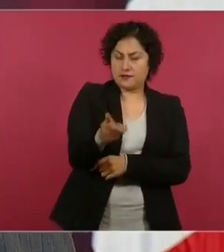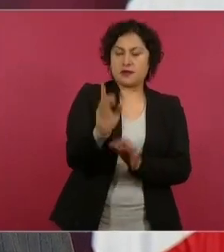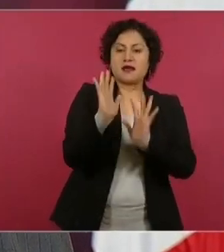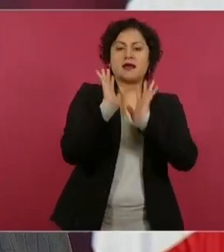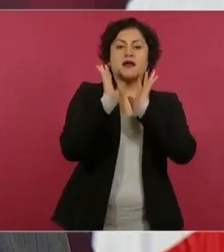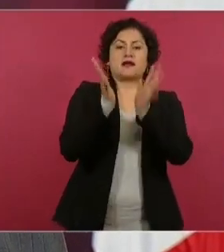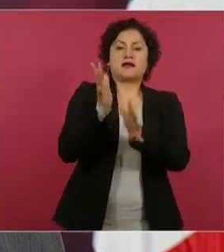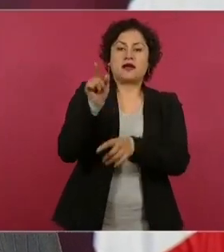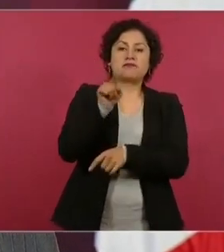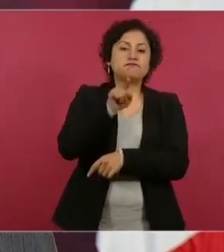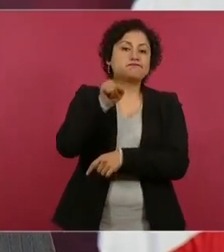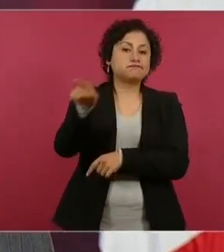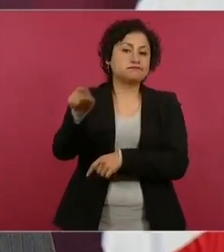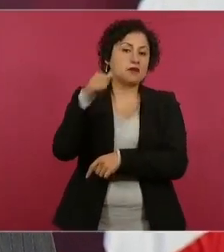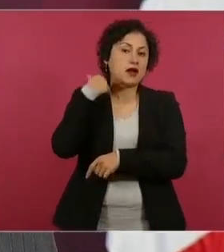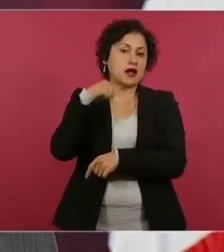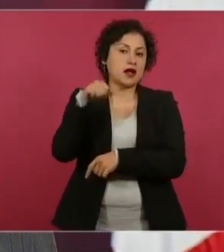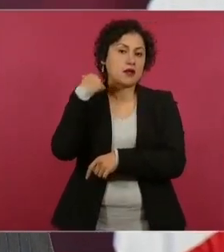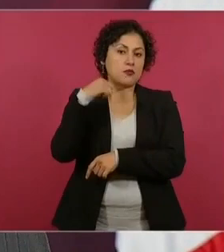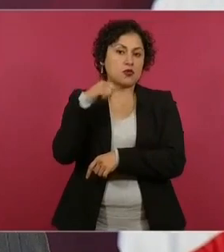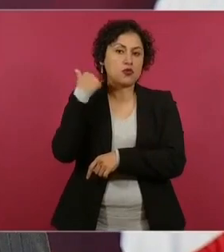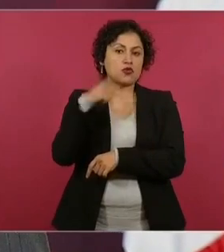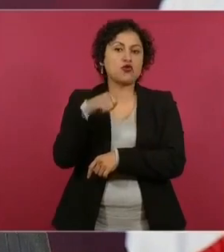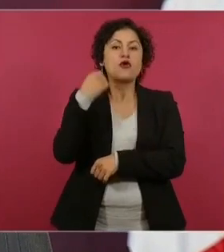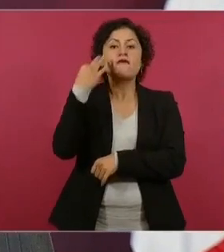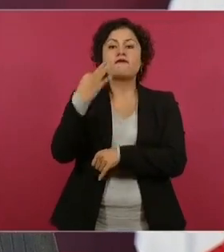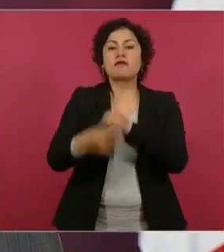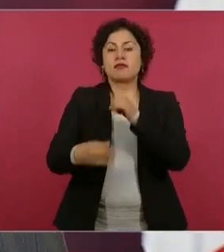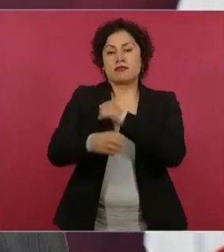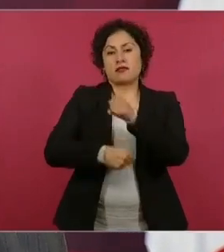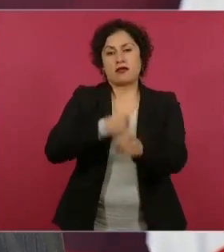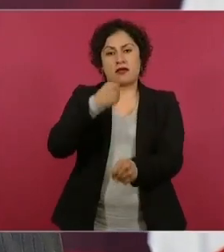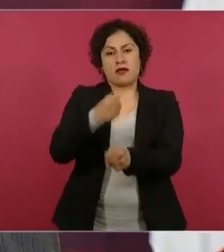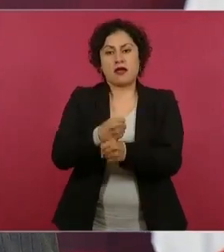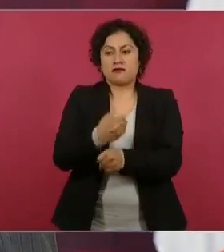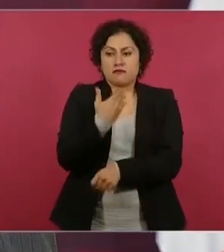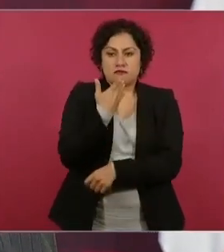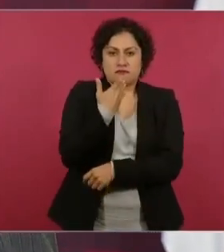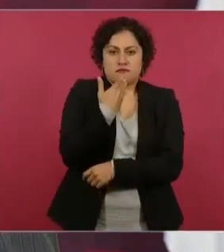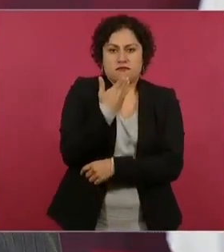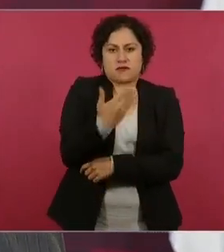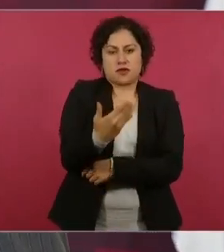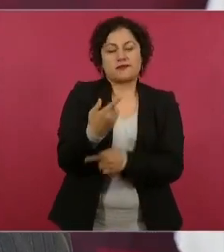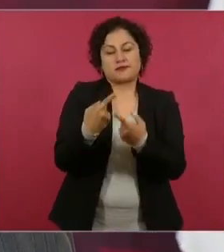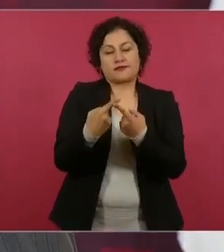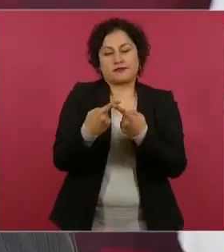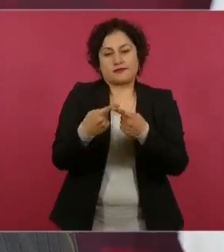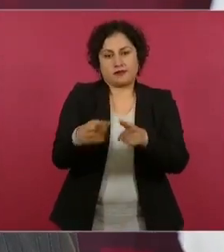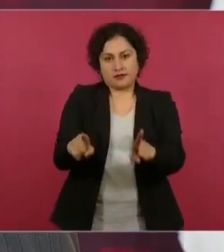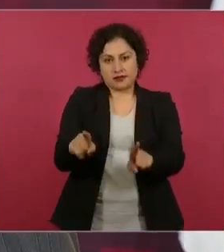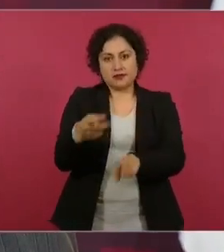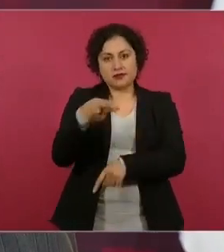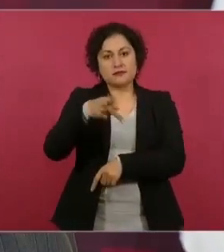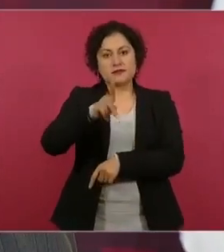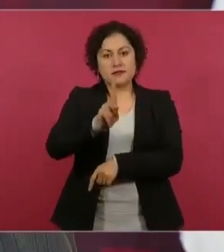Nochebuena y un fin de año distinto para los acapulqueños,